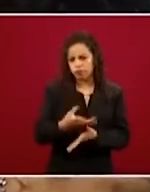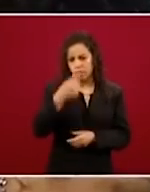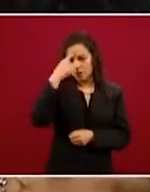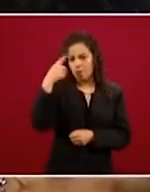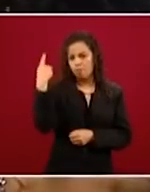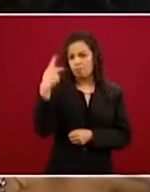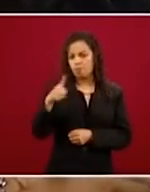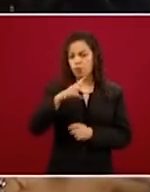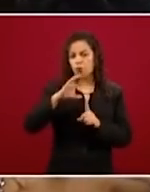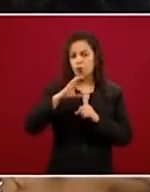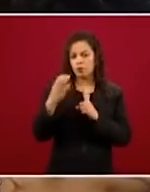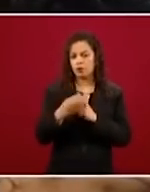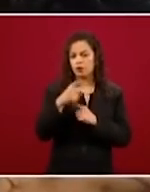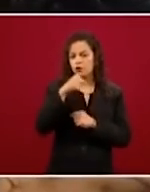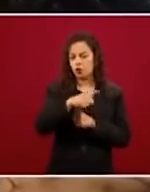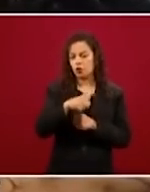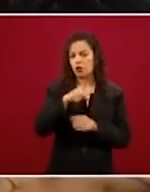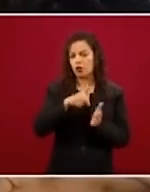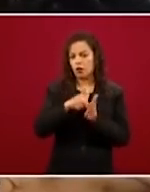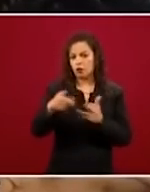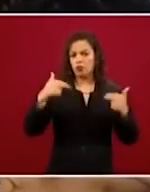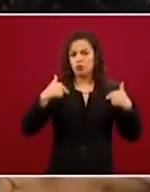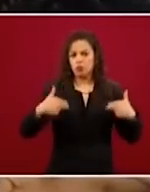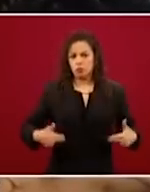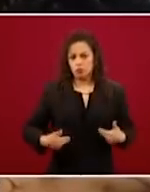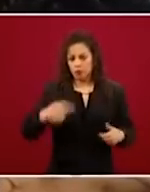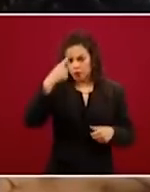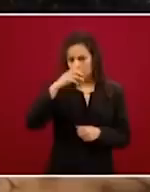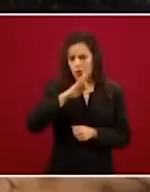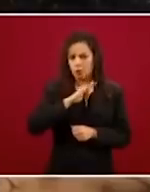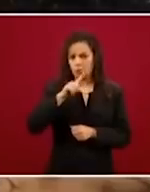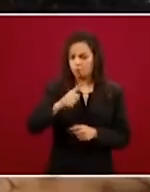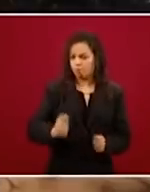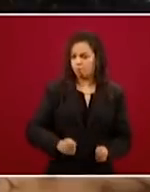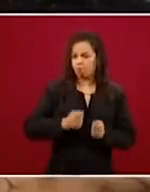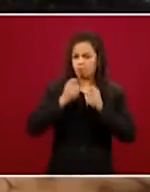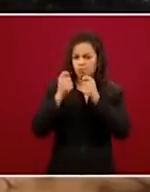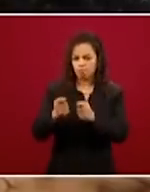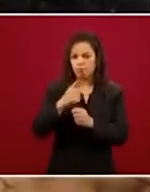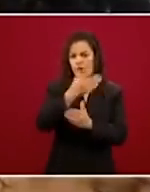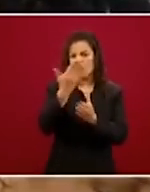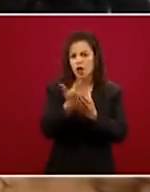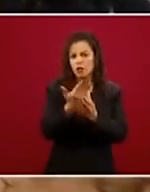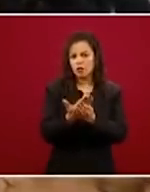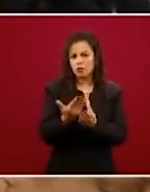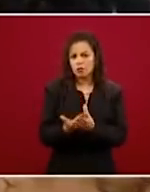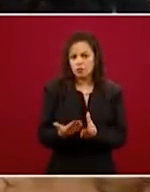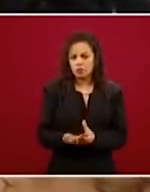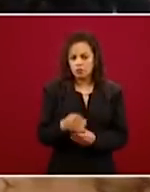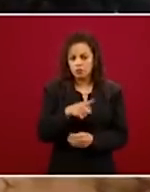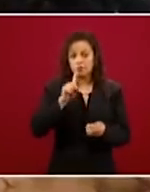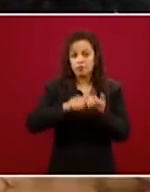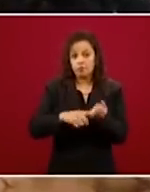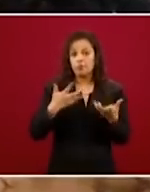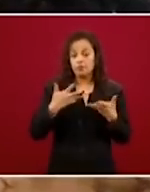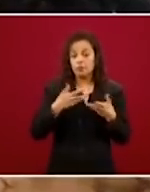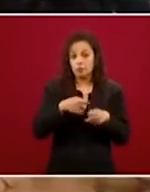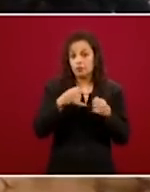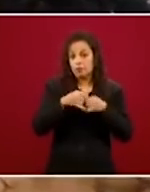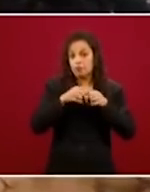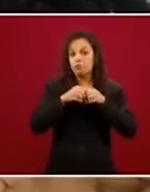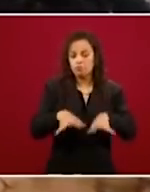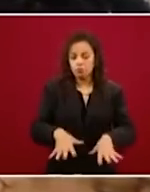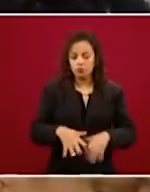para que ustedes se entreguen de ser posible un expediente con la información quiero saber si existe